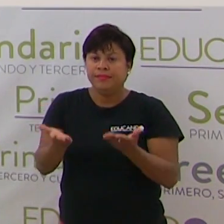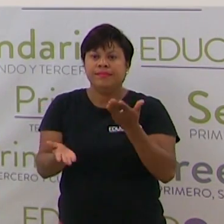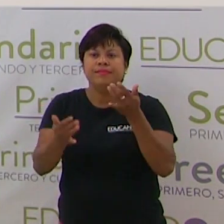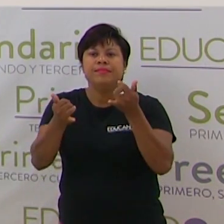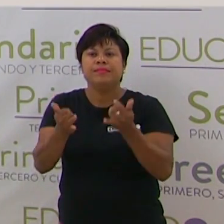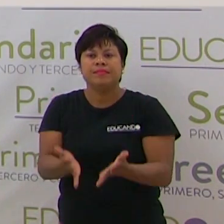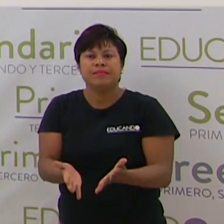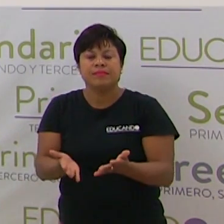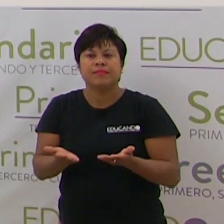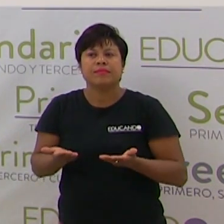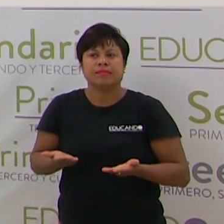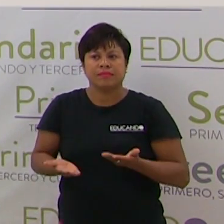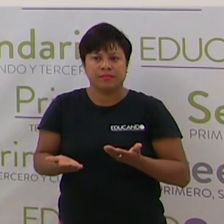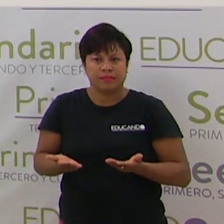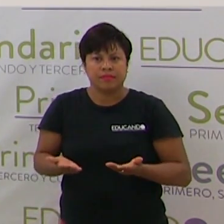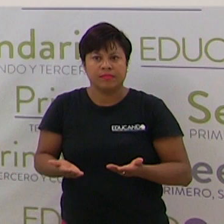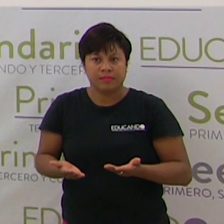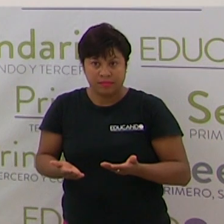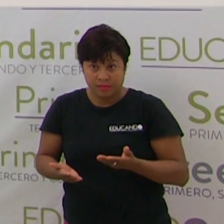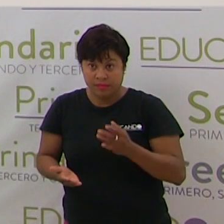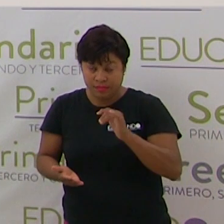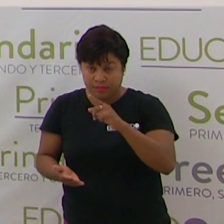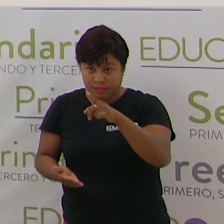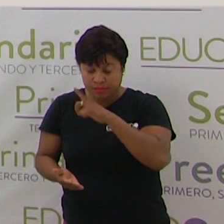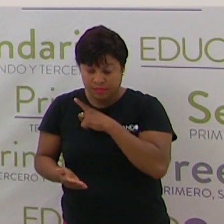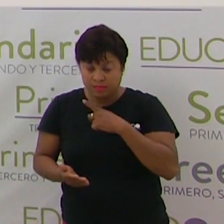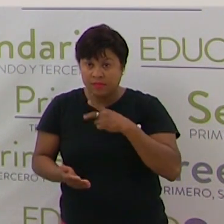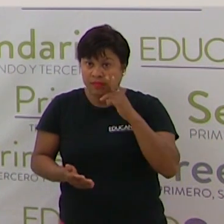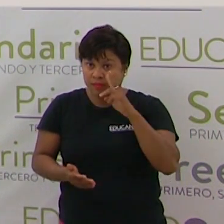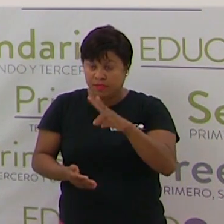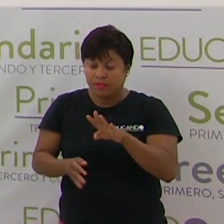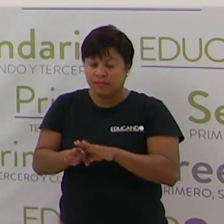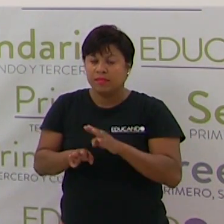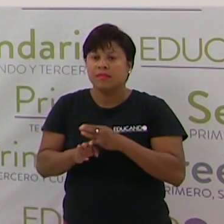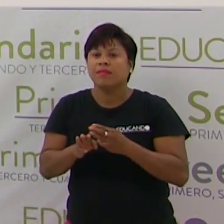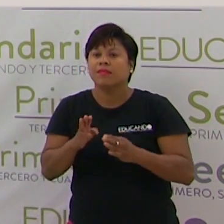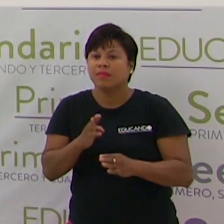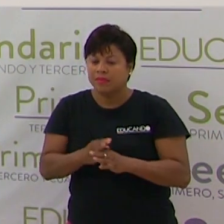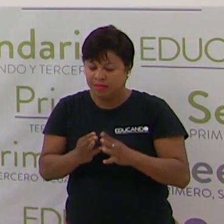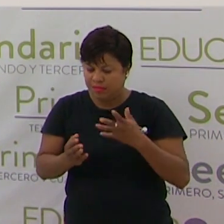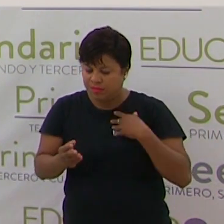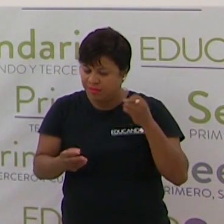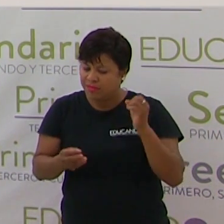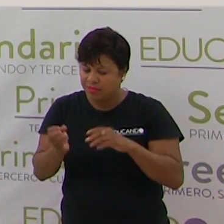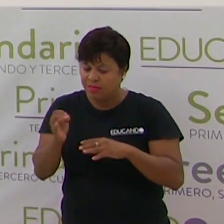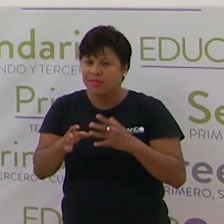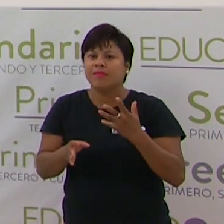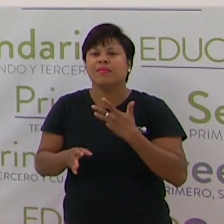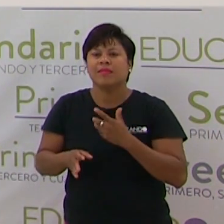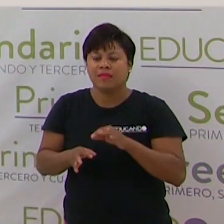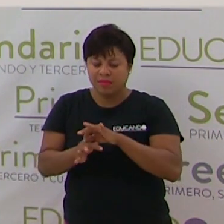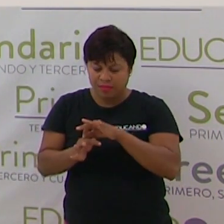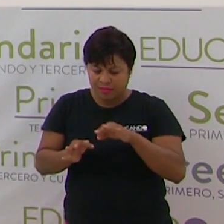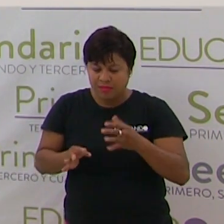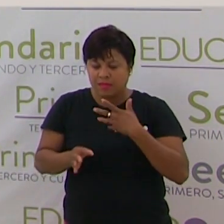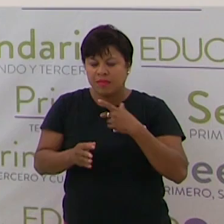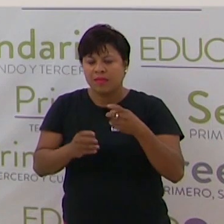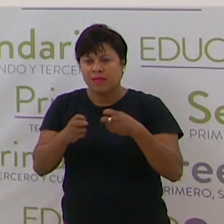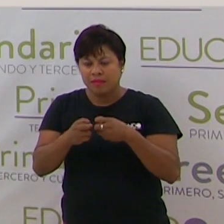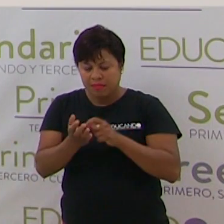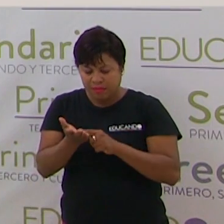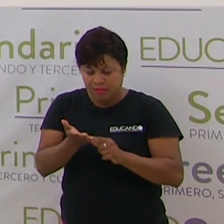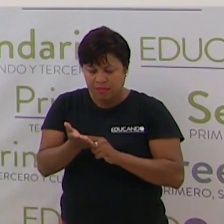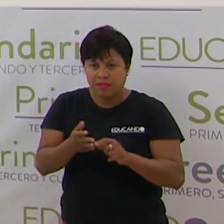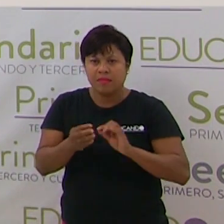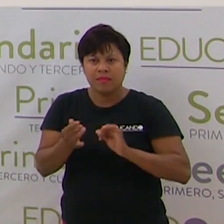más? Y eso sí lo tienes en tu estuche de materiales, ¿verdad? Ahí llevas lápices, llevas gomas,